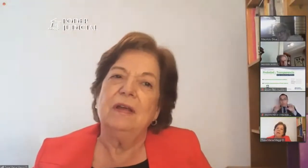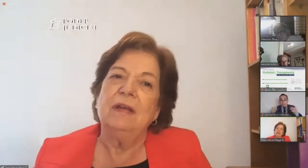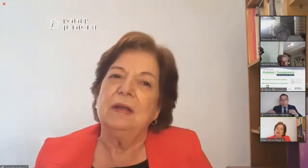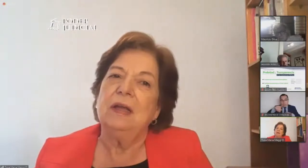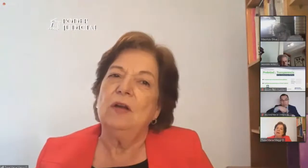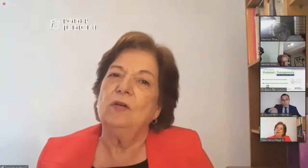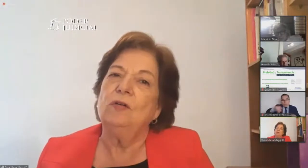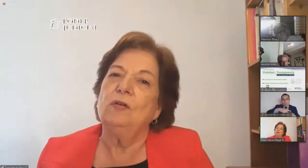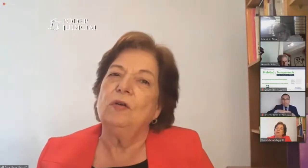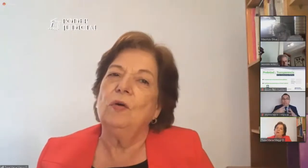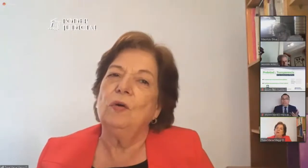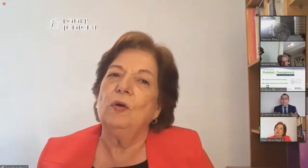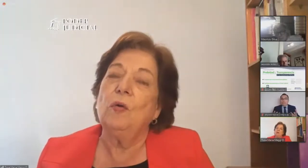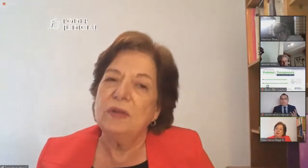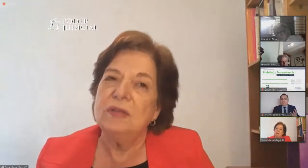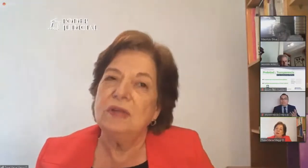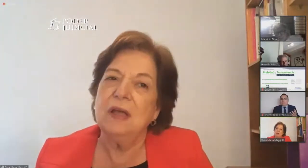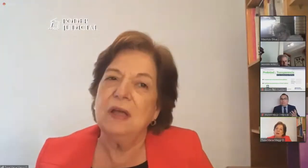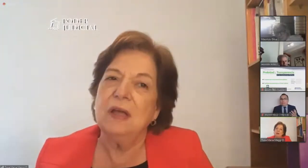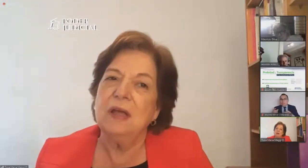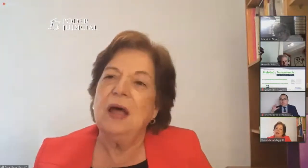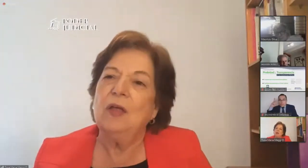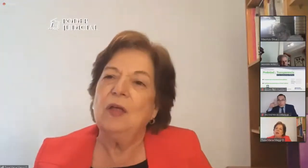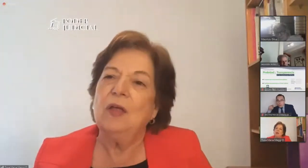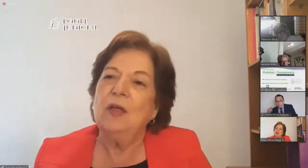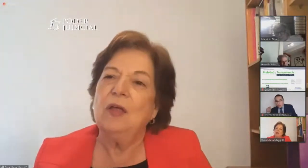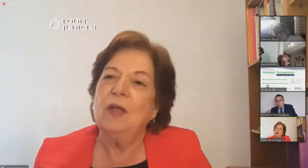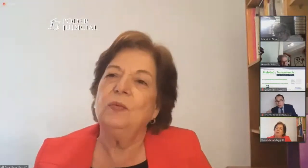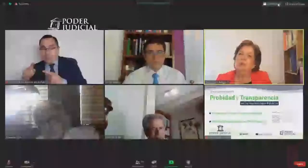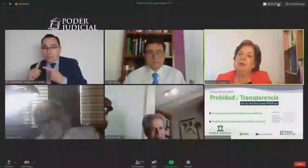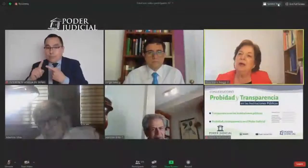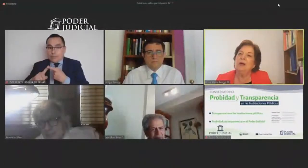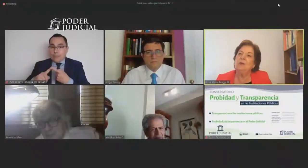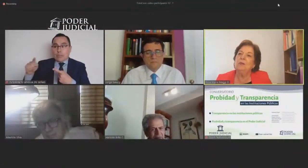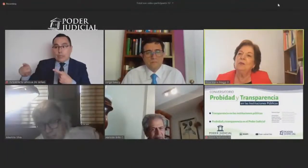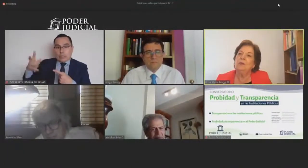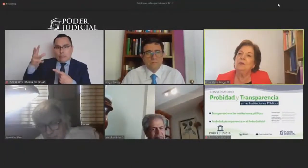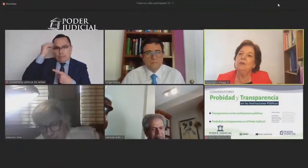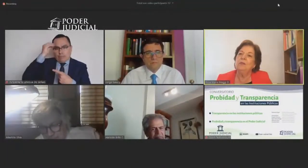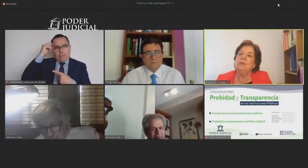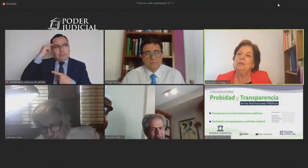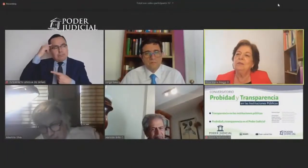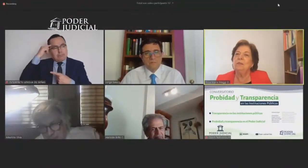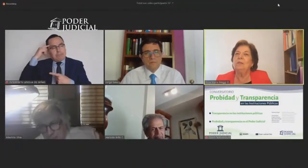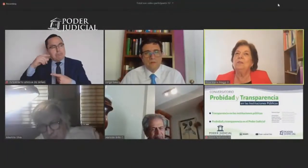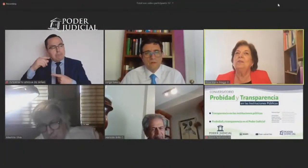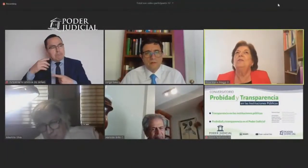vez los jueces adoptaran